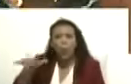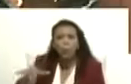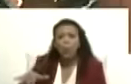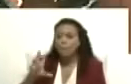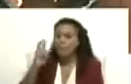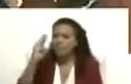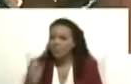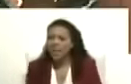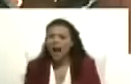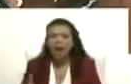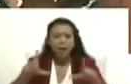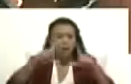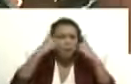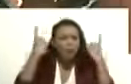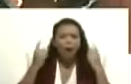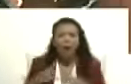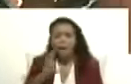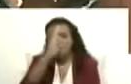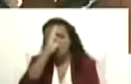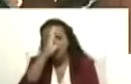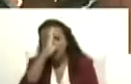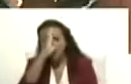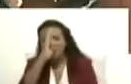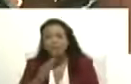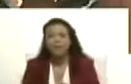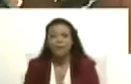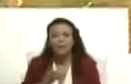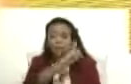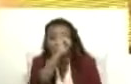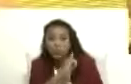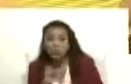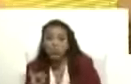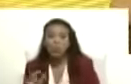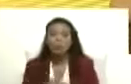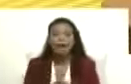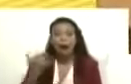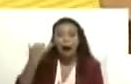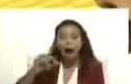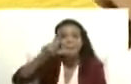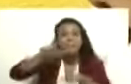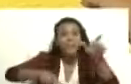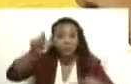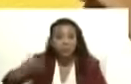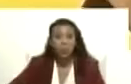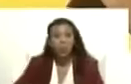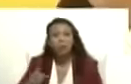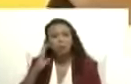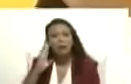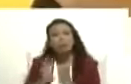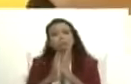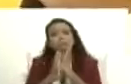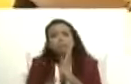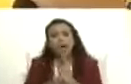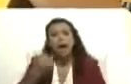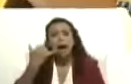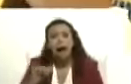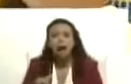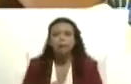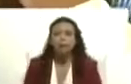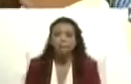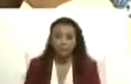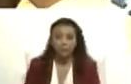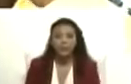Petare, La Guaira, Barinas, Zulia, donde todavía está la gente en cola para acudir